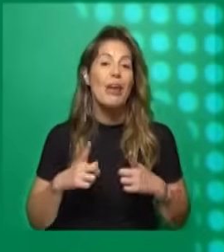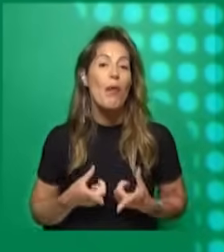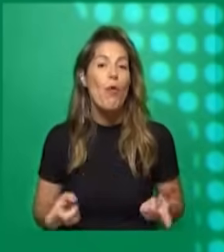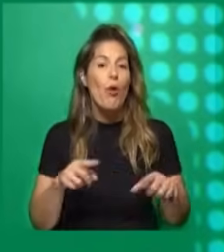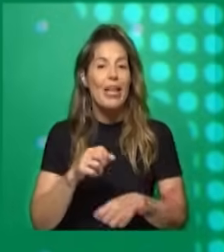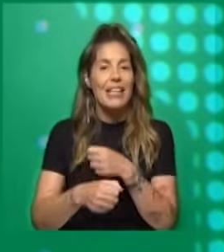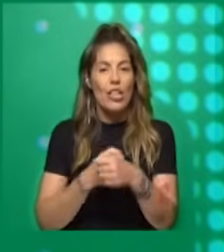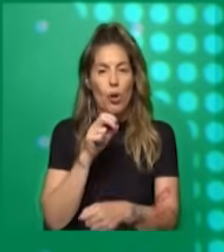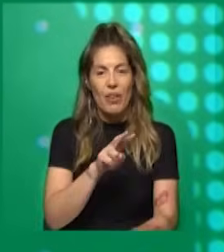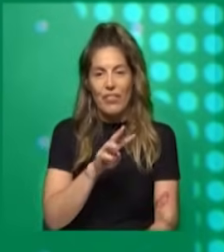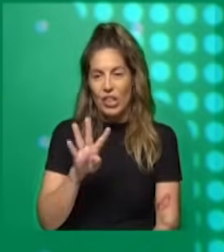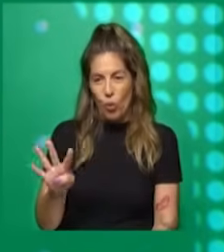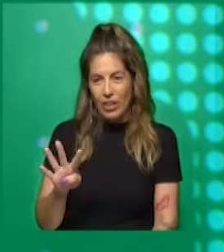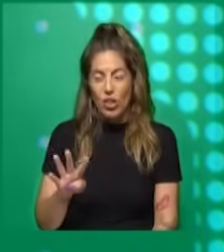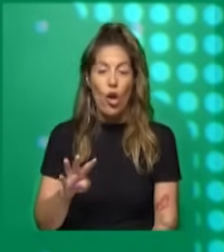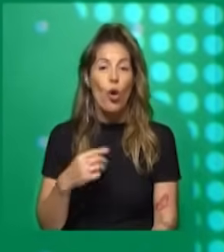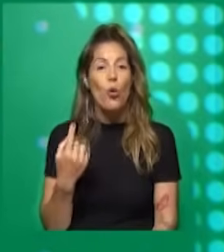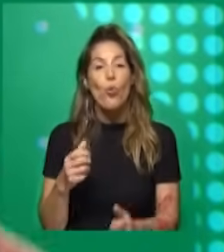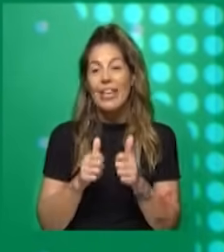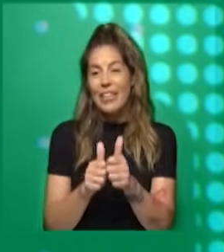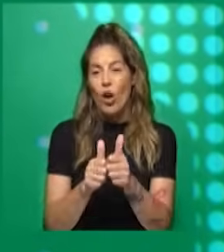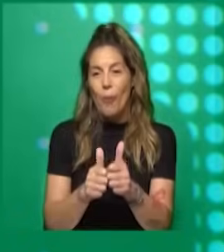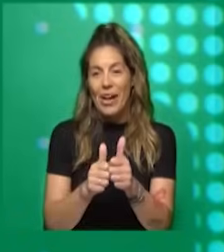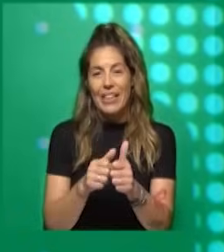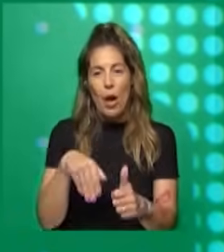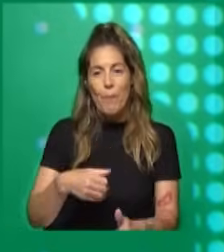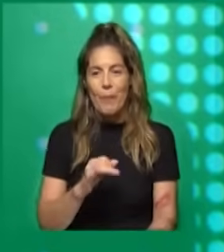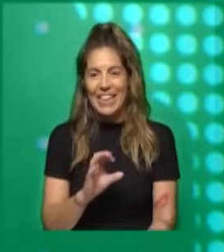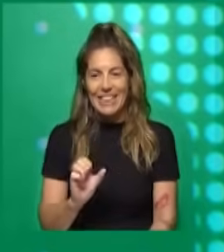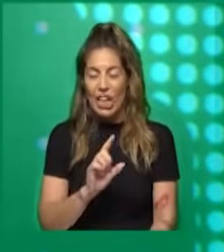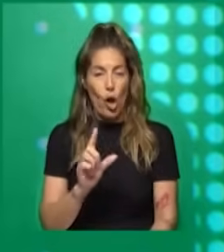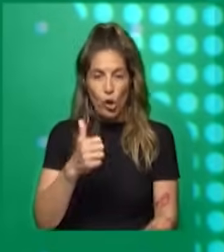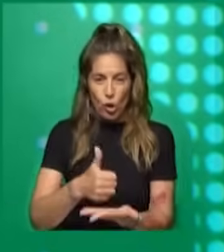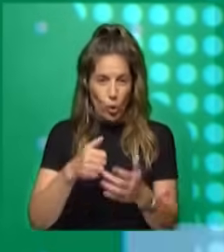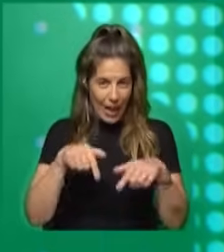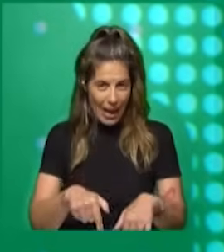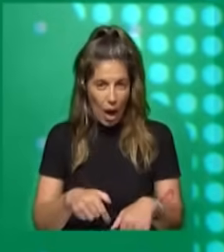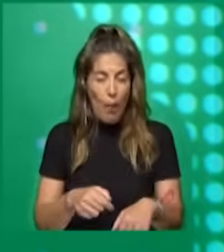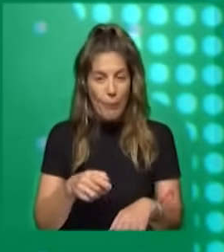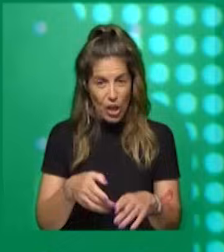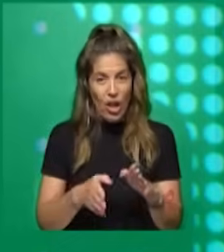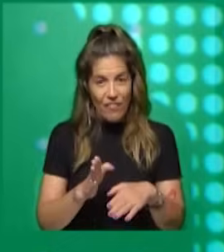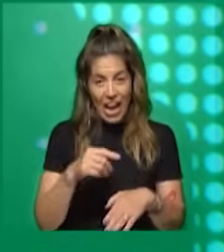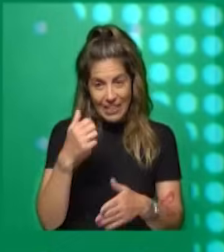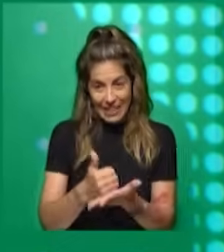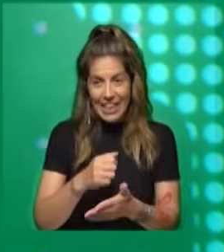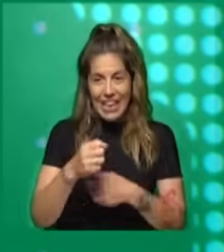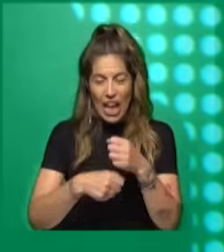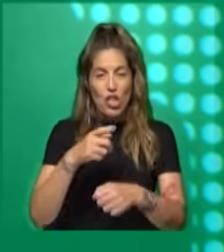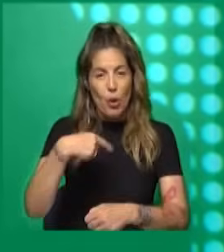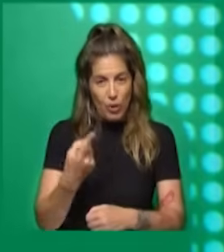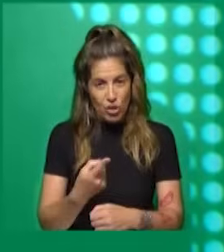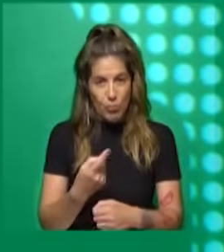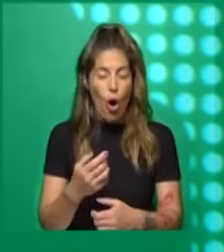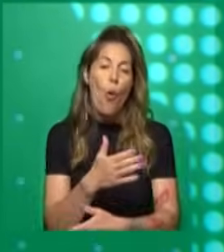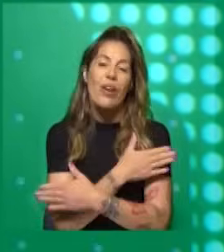el 2024. Naturalmente con nuestra compañera Maite Sarasola, que hoy no ha estado con nosotros, pero que lo va a estar el año que viene y ha estado todo este año. Le